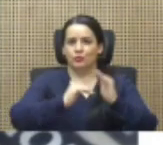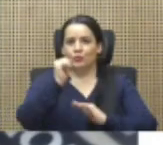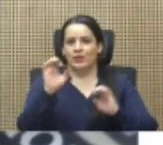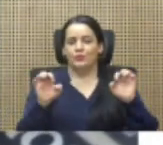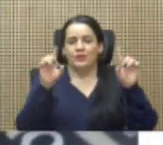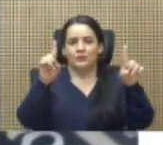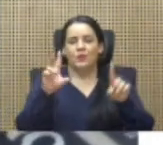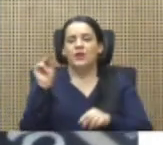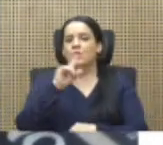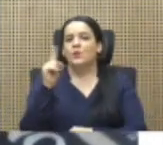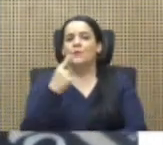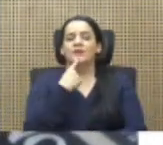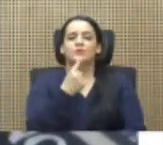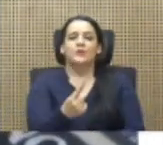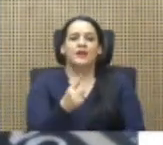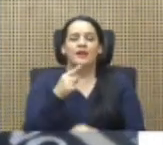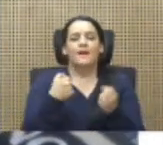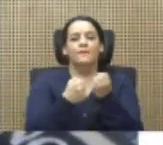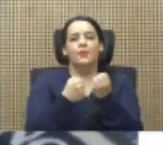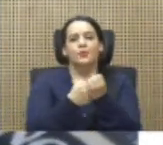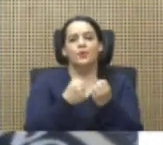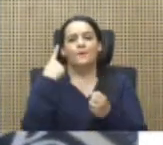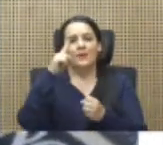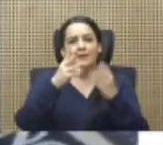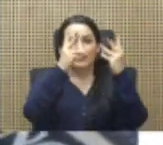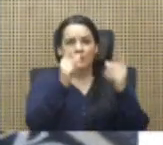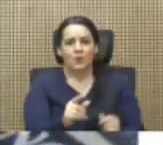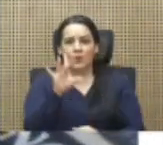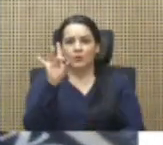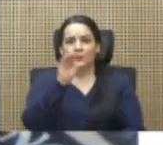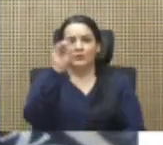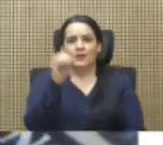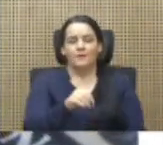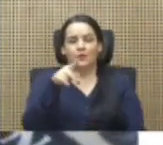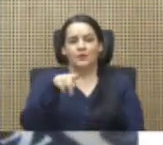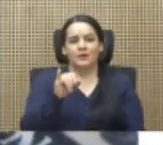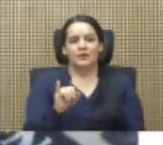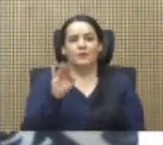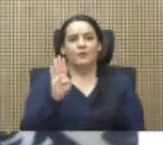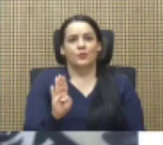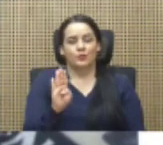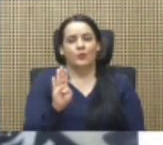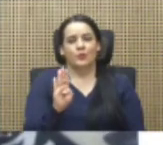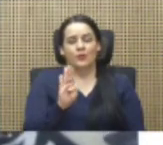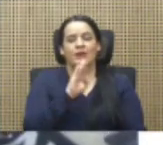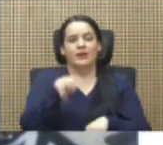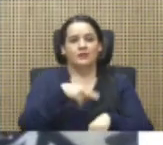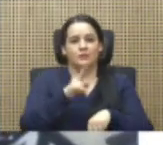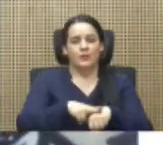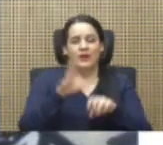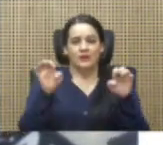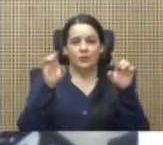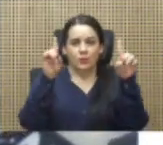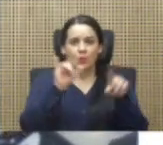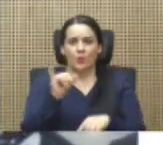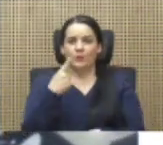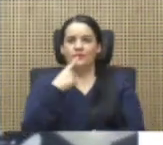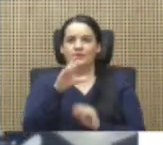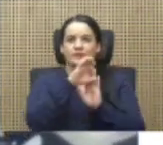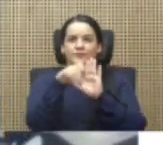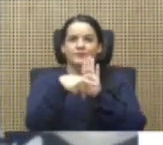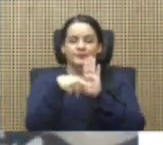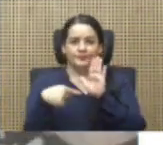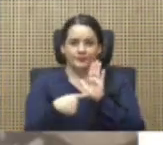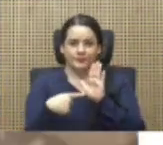para presupuestar el 8% del Producto Interno Bruto Nacional en educación como manda la Constitución